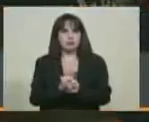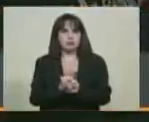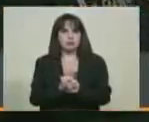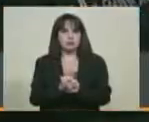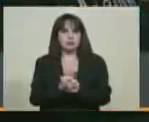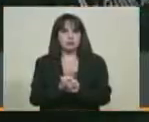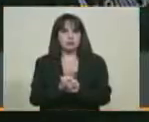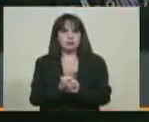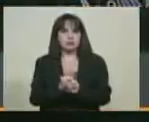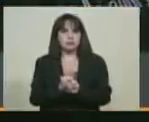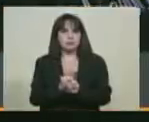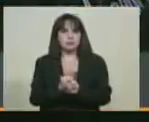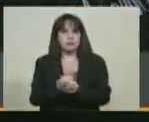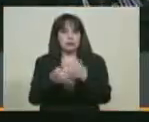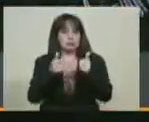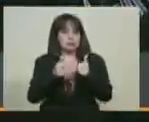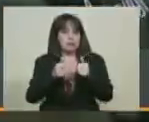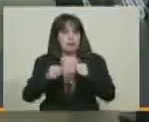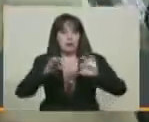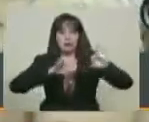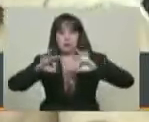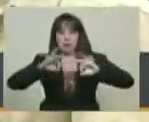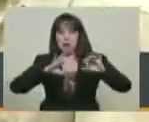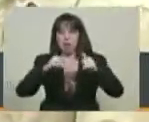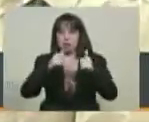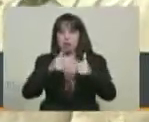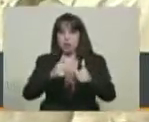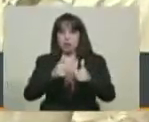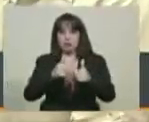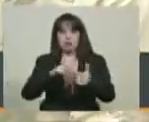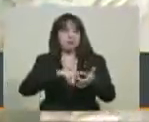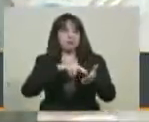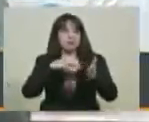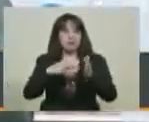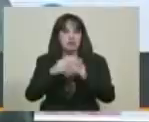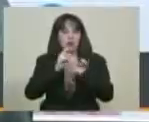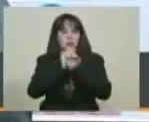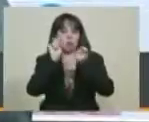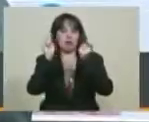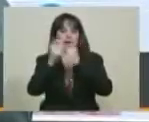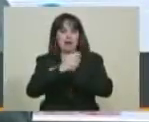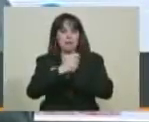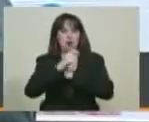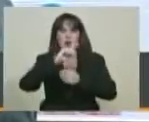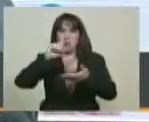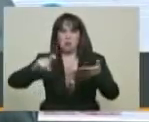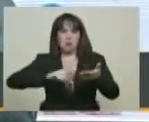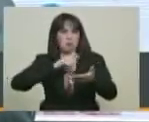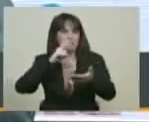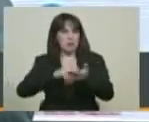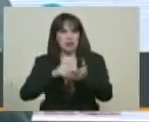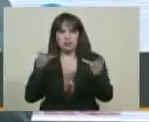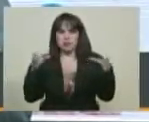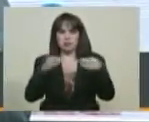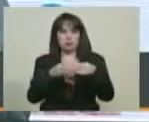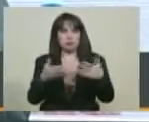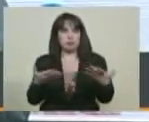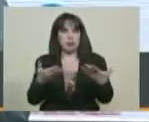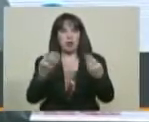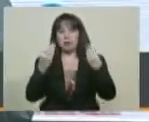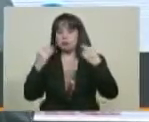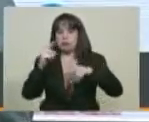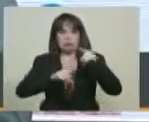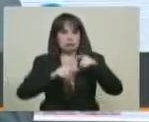Ha sido bien preparado y significa un cambio completo. Muchas cosas las